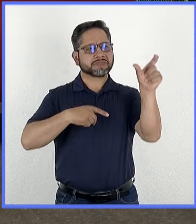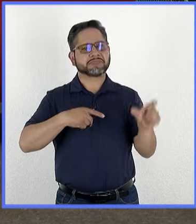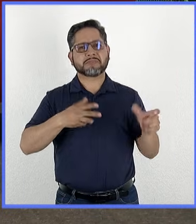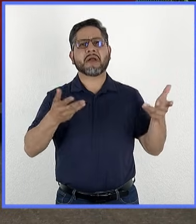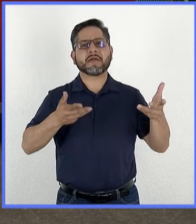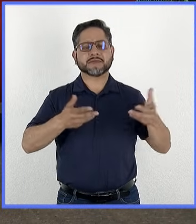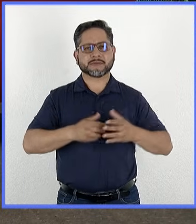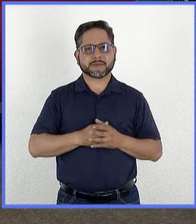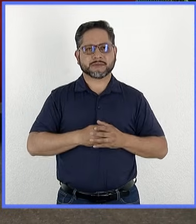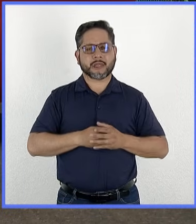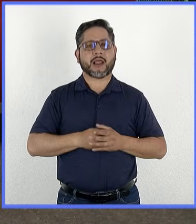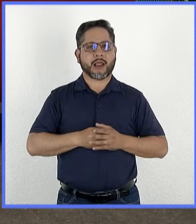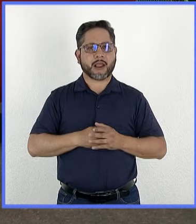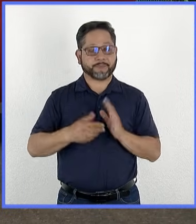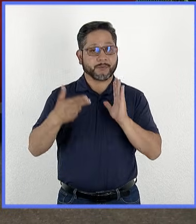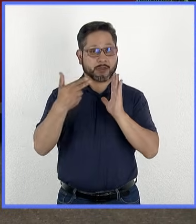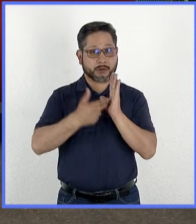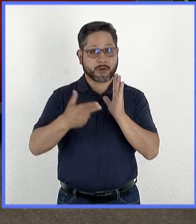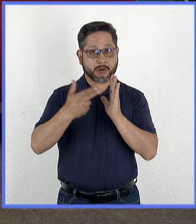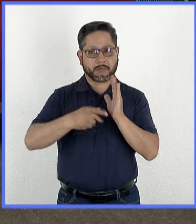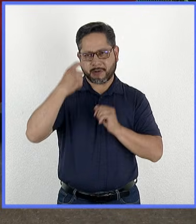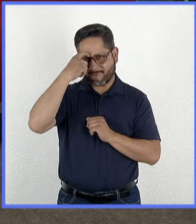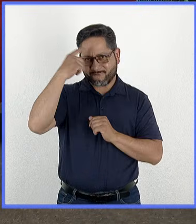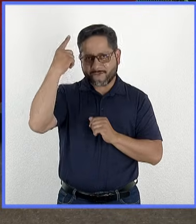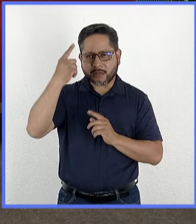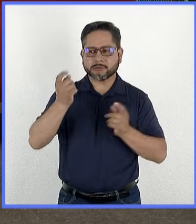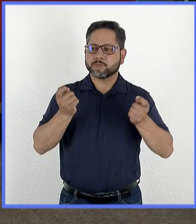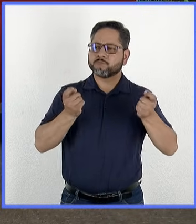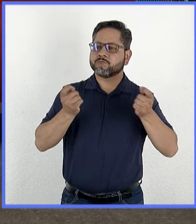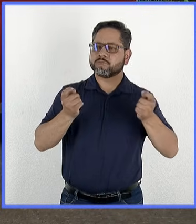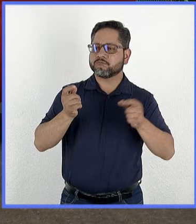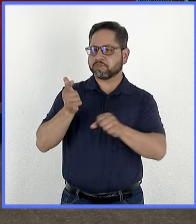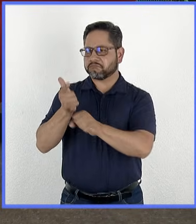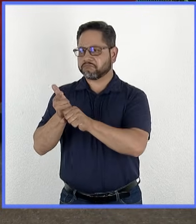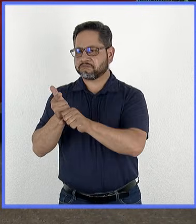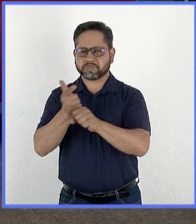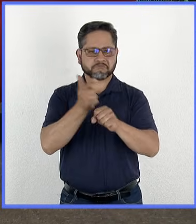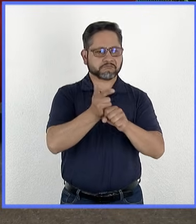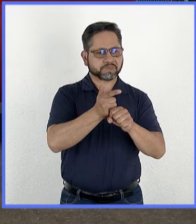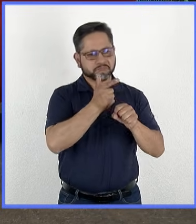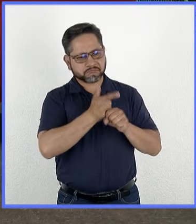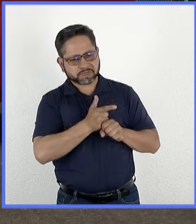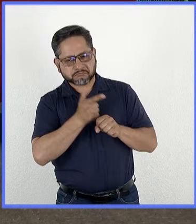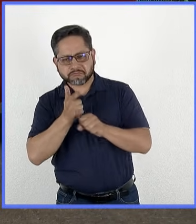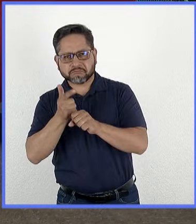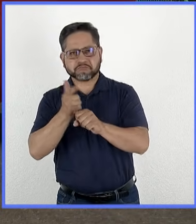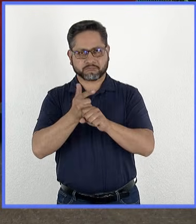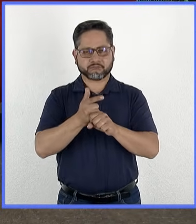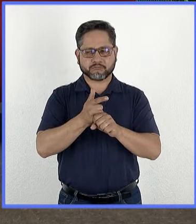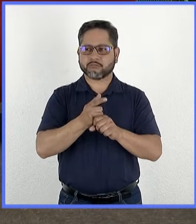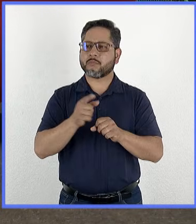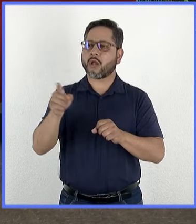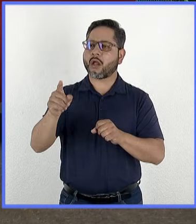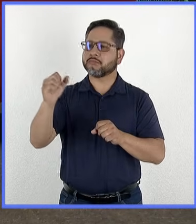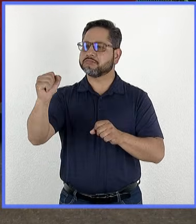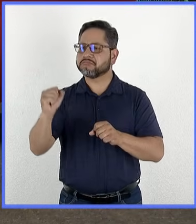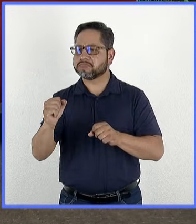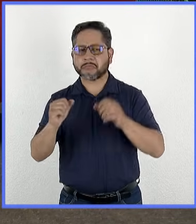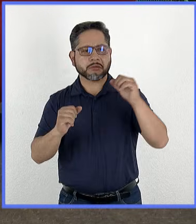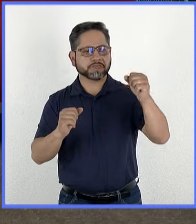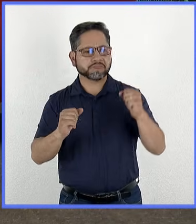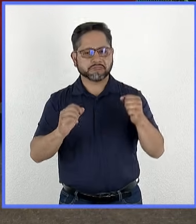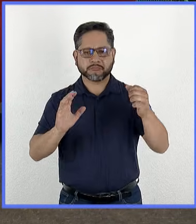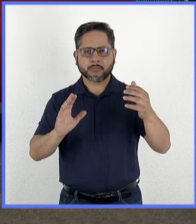primero los instrumentos sencillos, simples, que le permitan identificar cuáles son las maniobras. Y las maniobras para cambiar